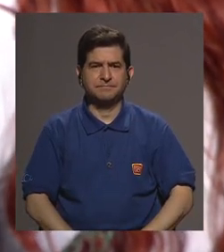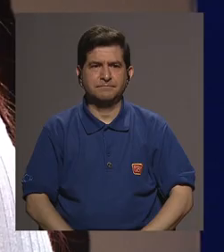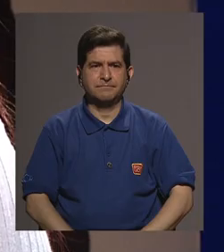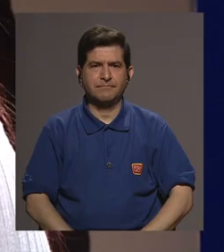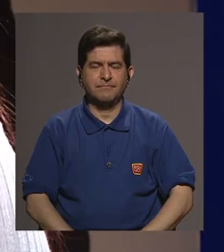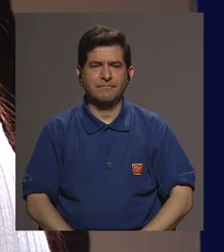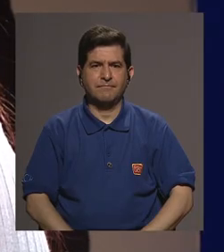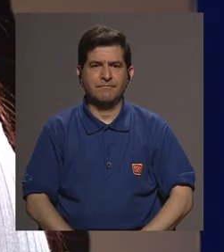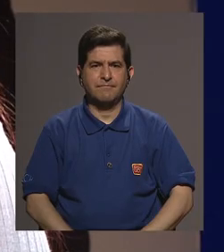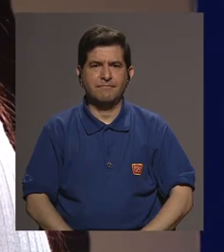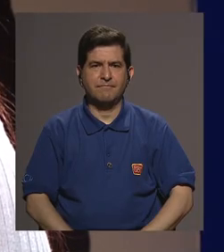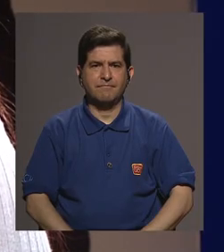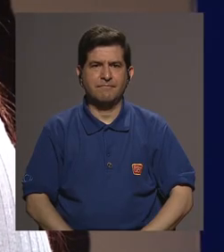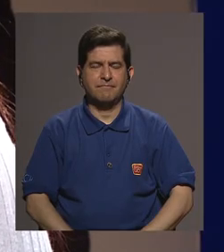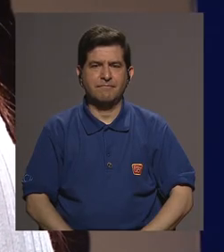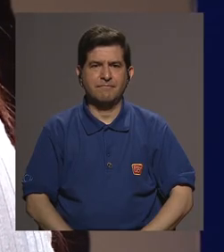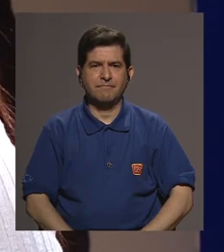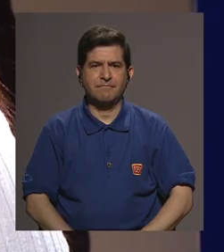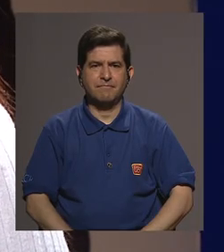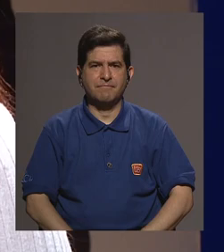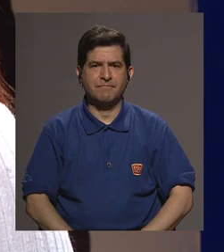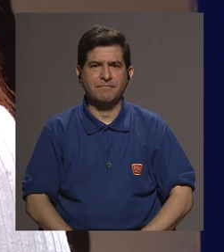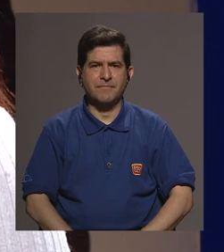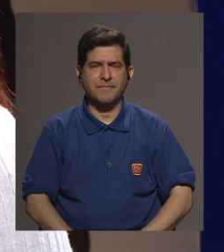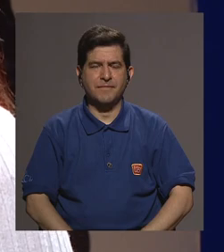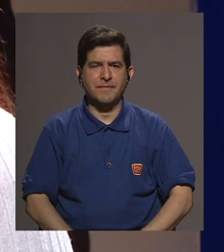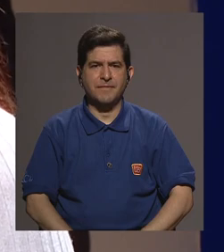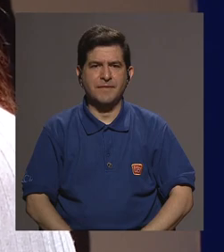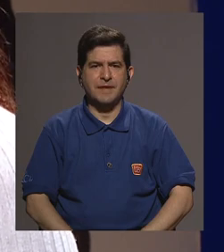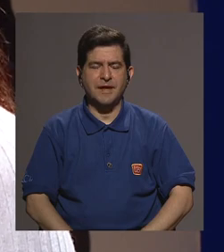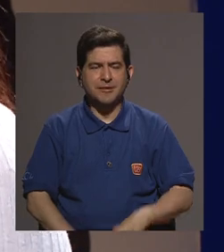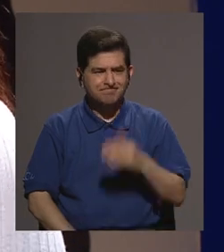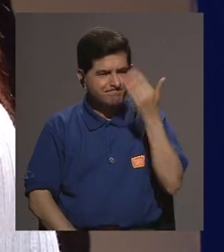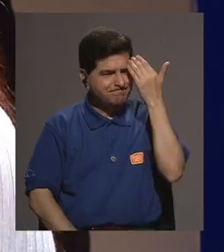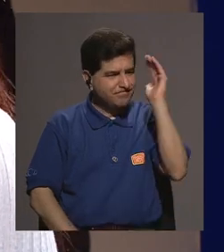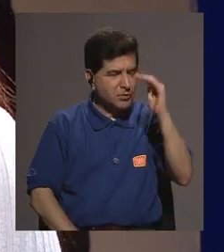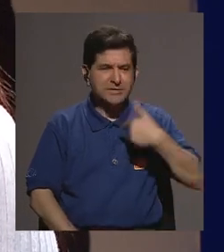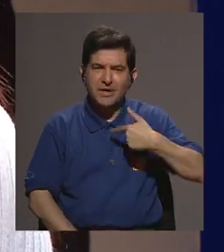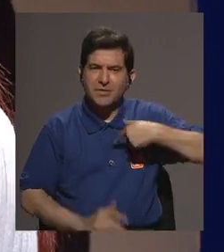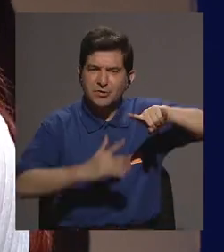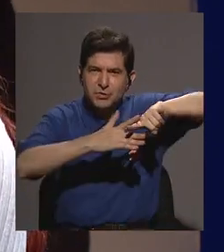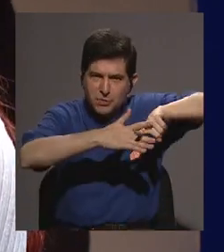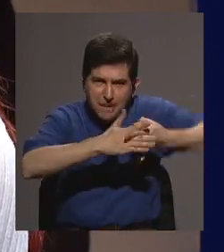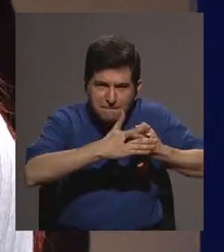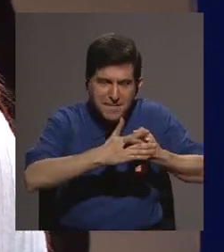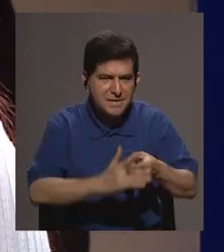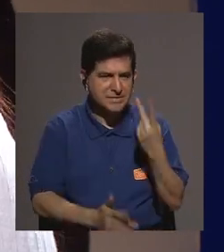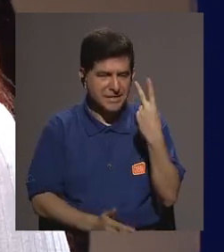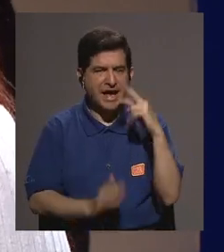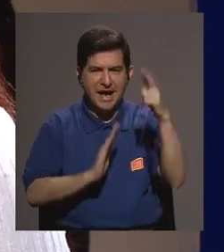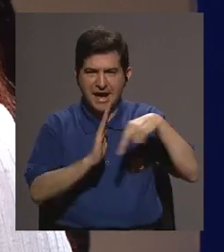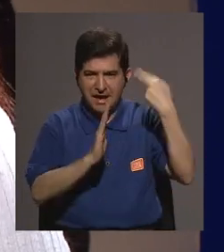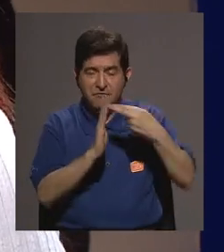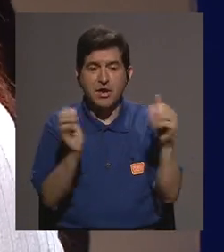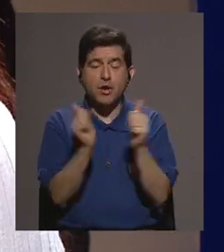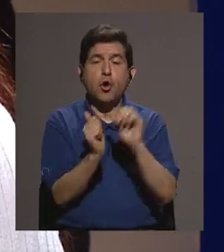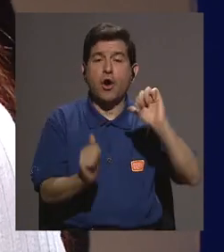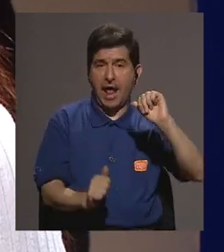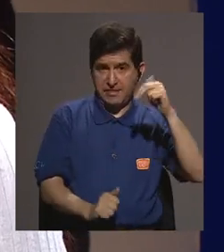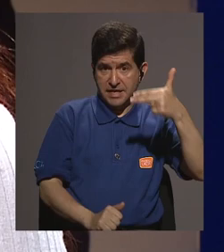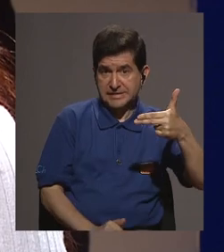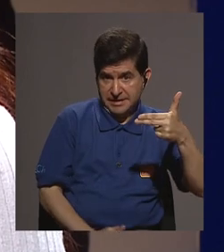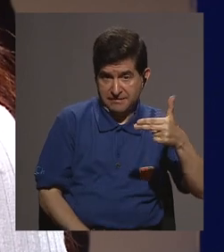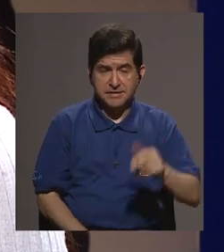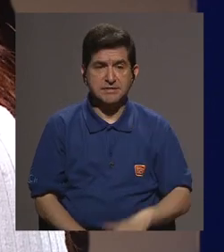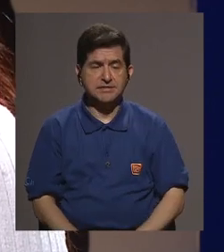bueno creo que desde él no sé de qué estoy empezando digamos a verlo el